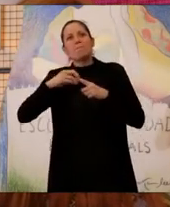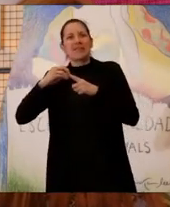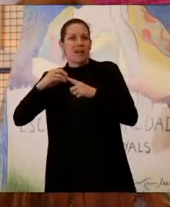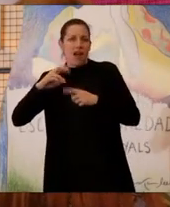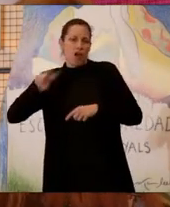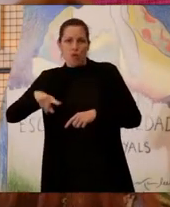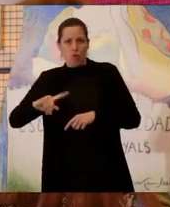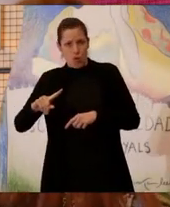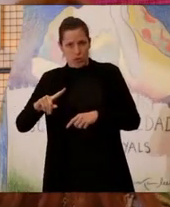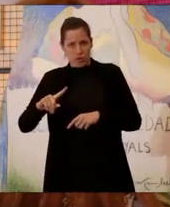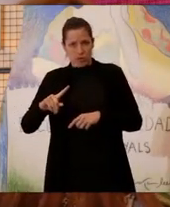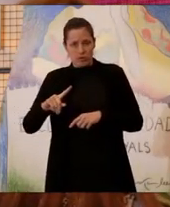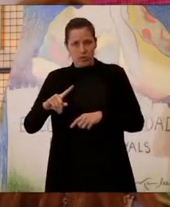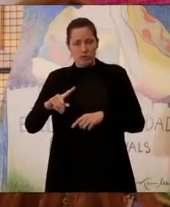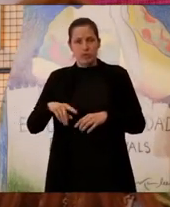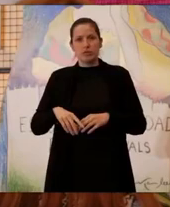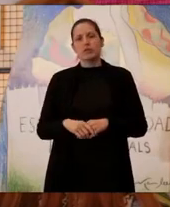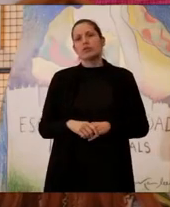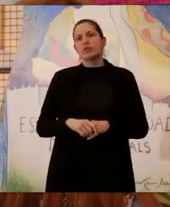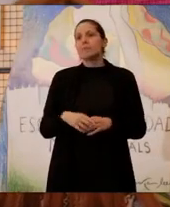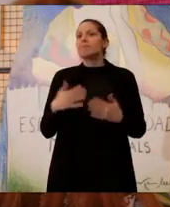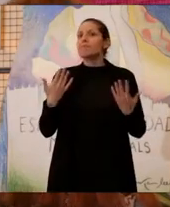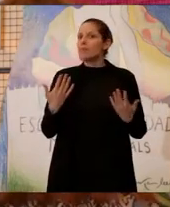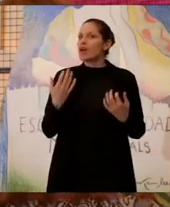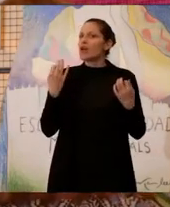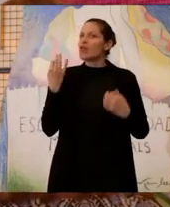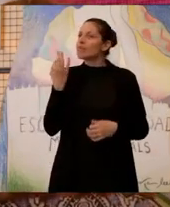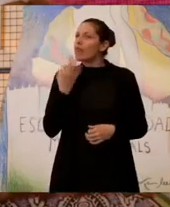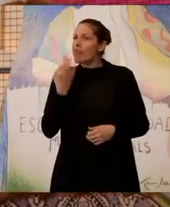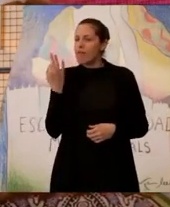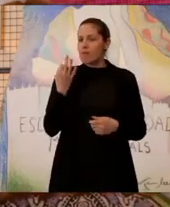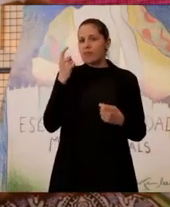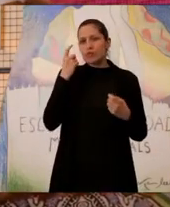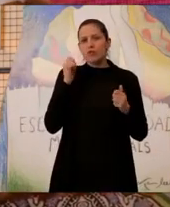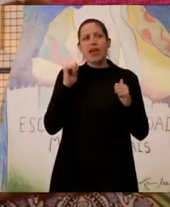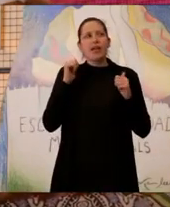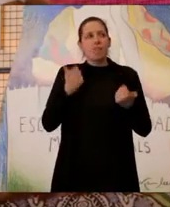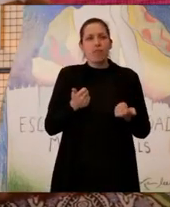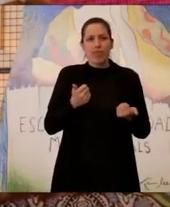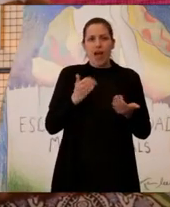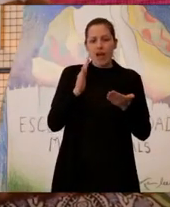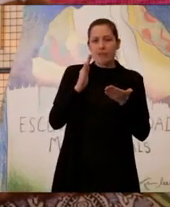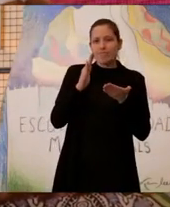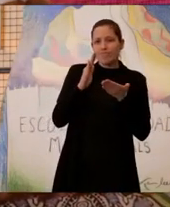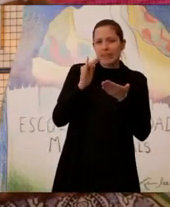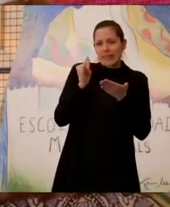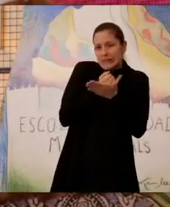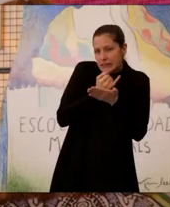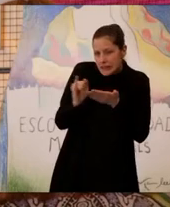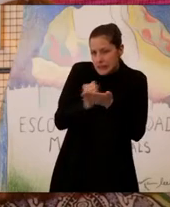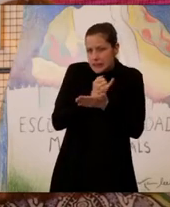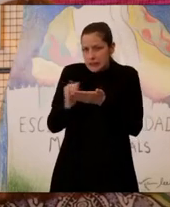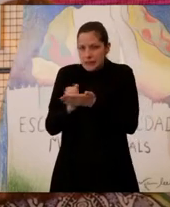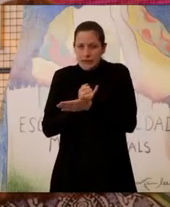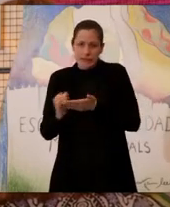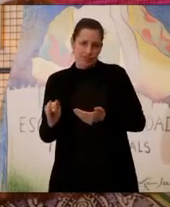paraguas que lo recubre todo pero tenemos que empezar a distinguir aspectos dentro del patriarcado yo creo que hay unos aspectos más directos